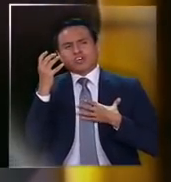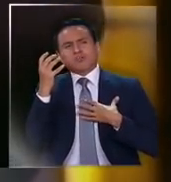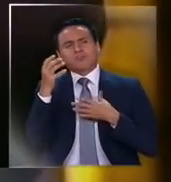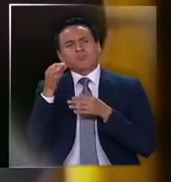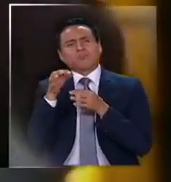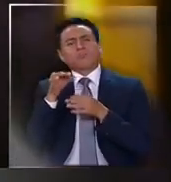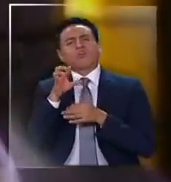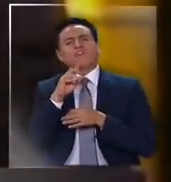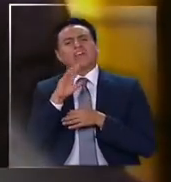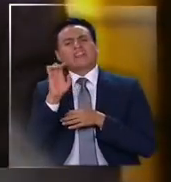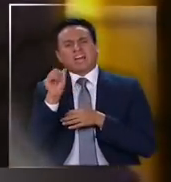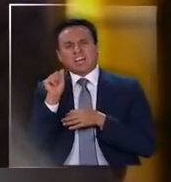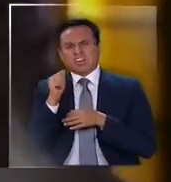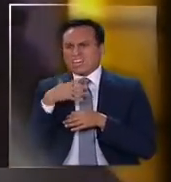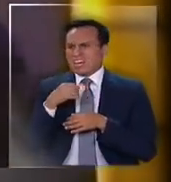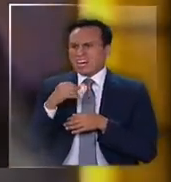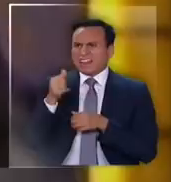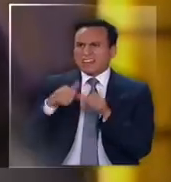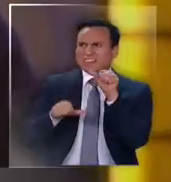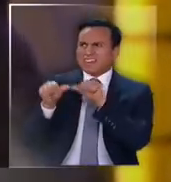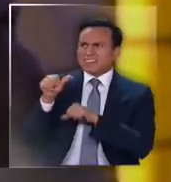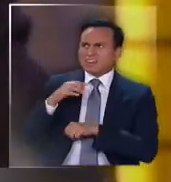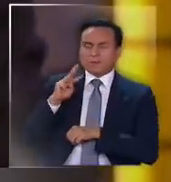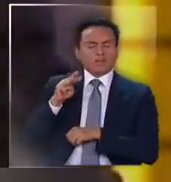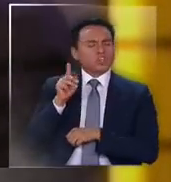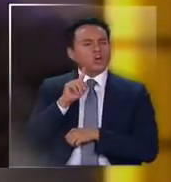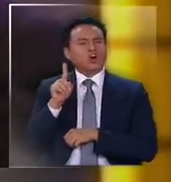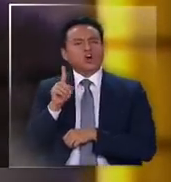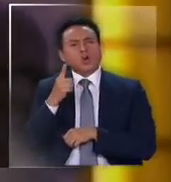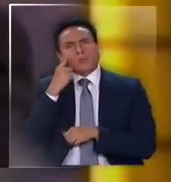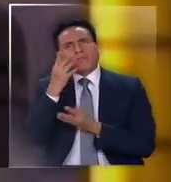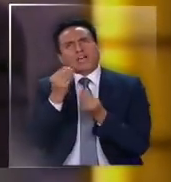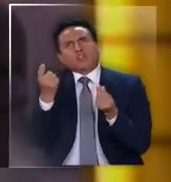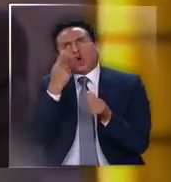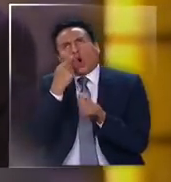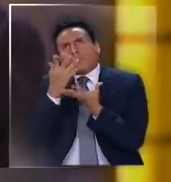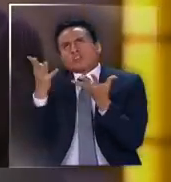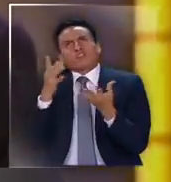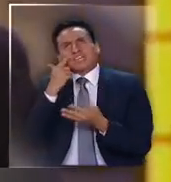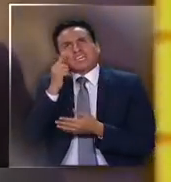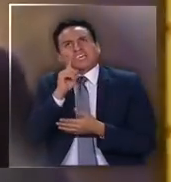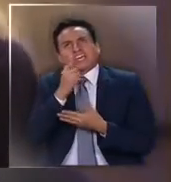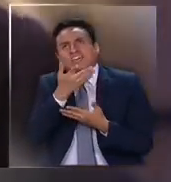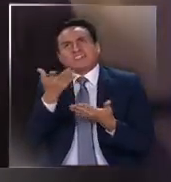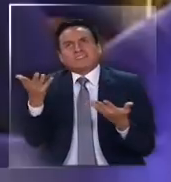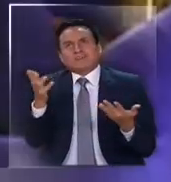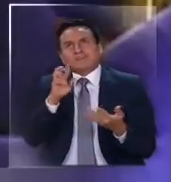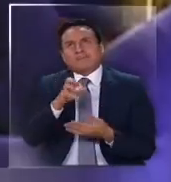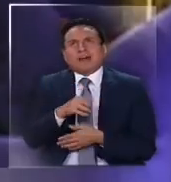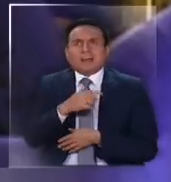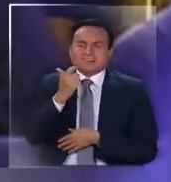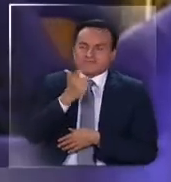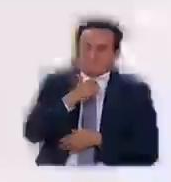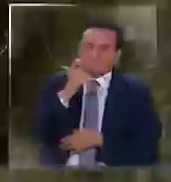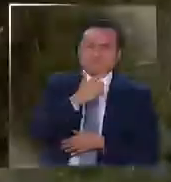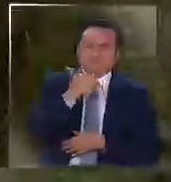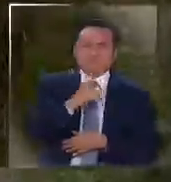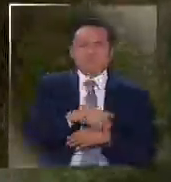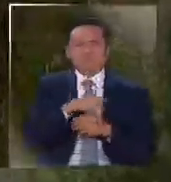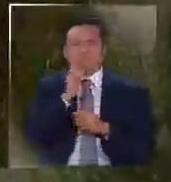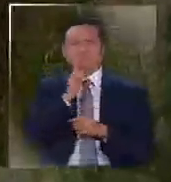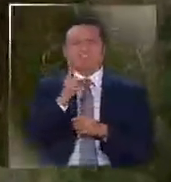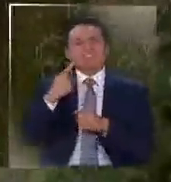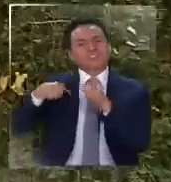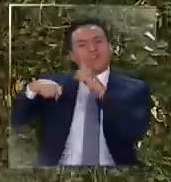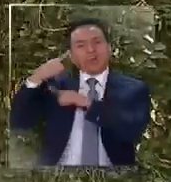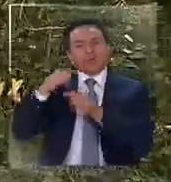probeta. Mamá, ¿soy hija de la ciencia? No, probé tanto hombre que no sé quién crees que es tu papá. Una historia